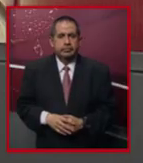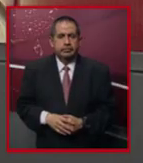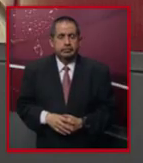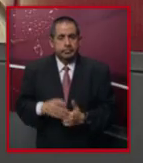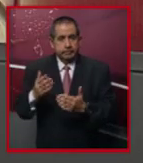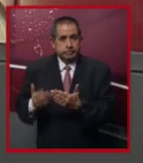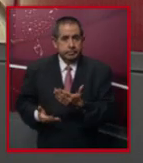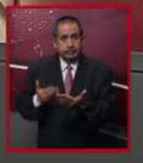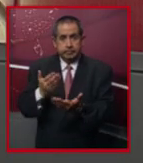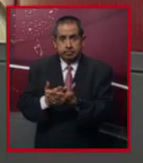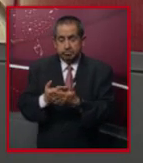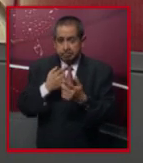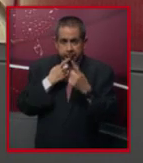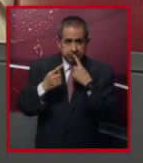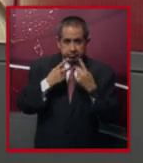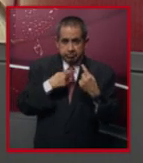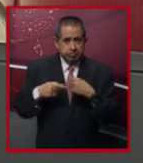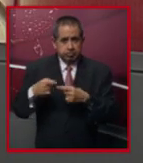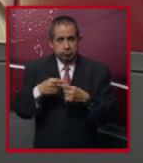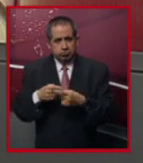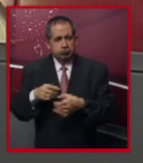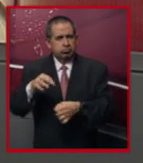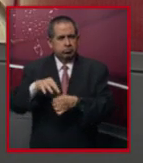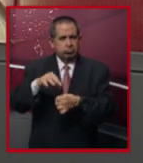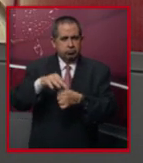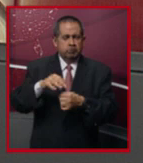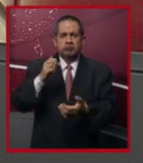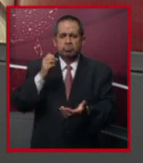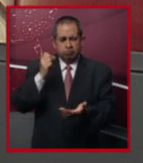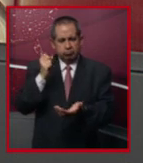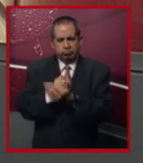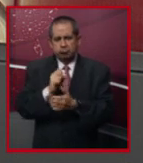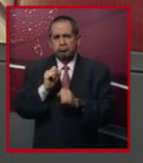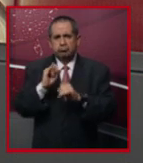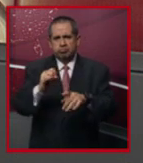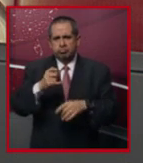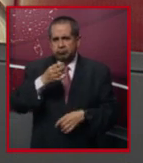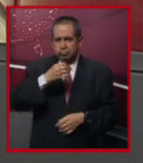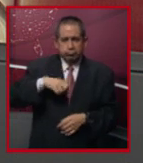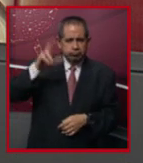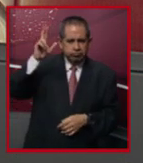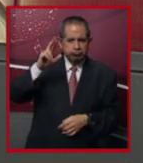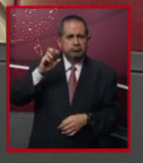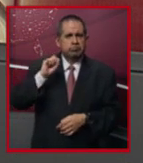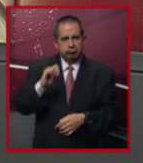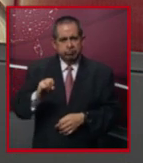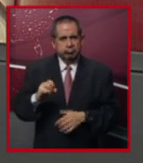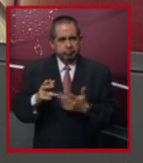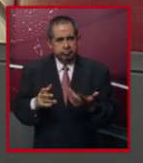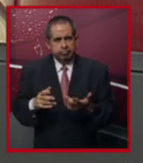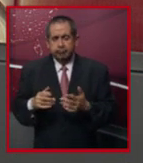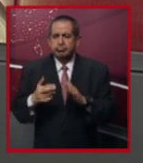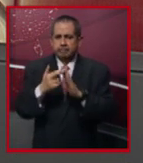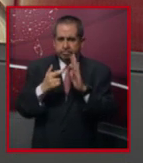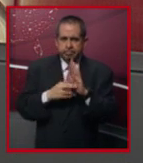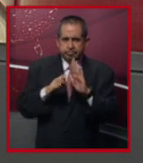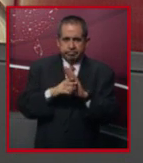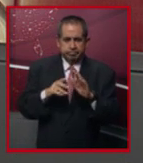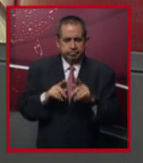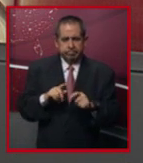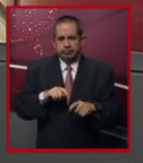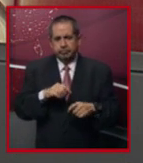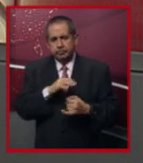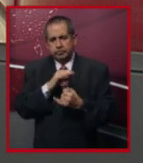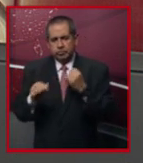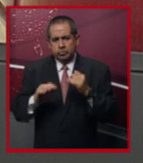Bueno, finalmente, luego de la discusión de la reserva, esta propuesta fue avalada en votación económica y, pues como se indica ahí en mesa directiva, se reserva